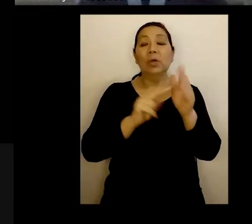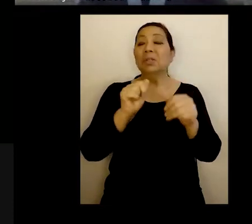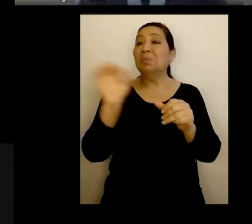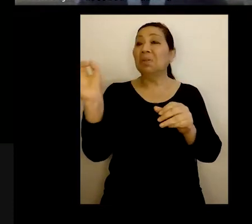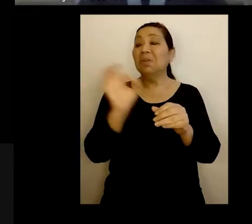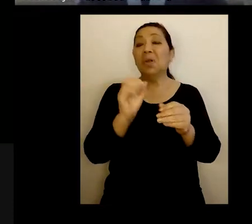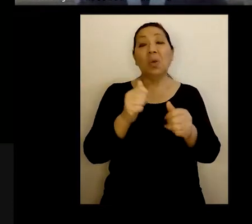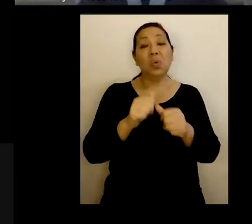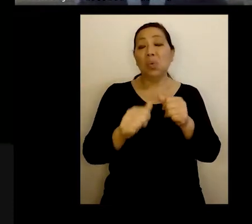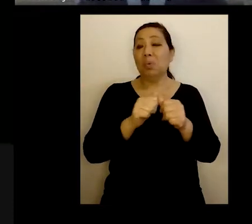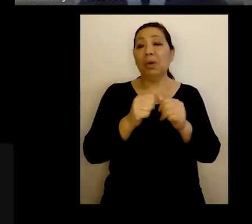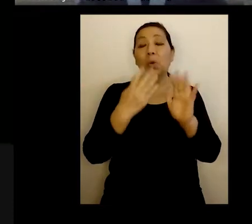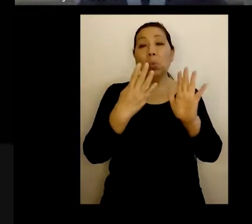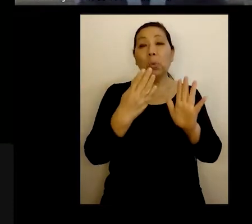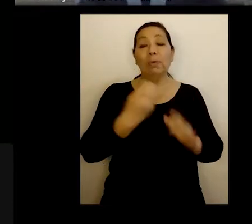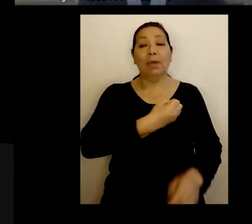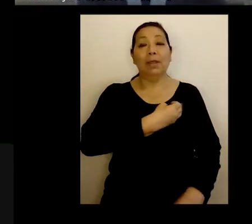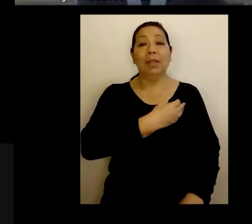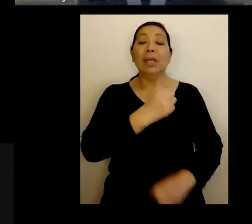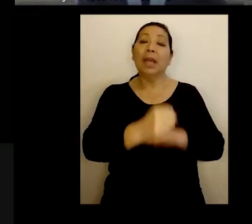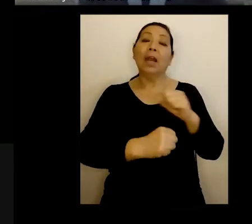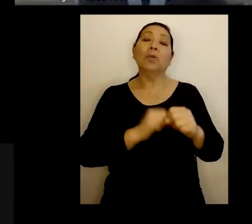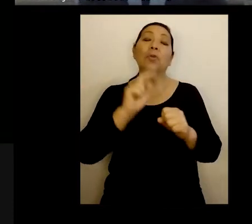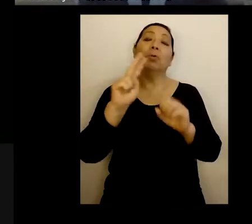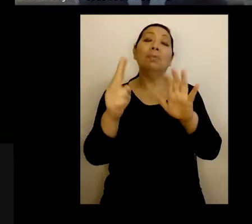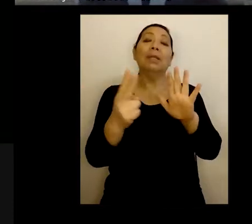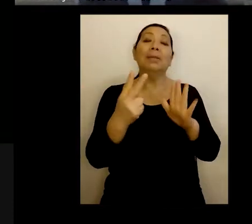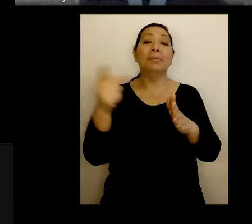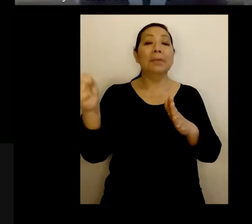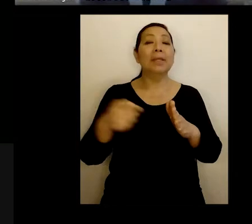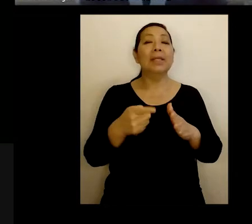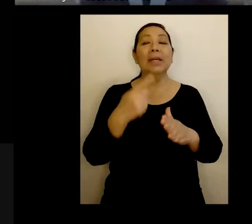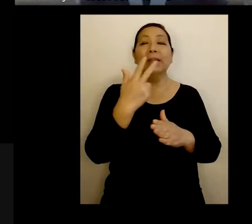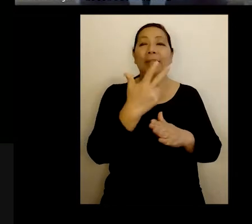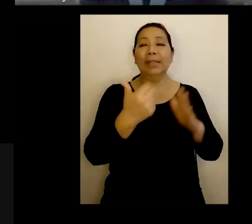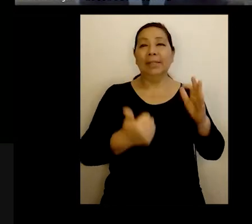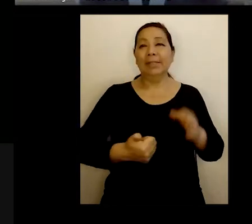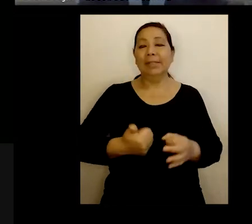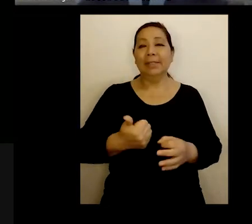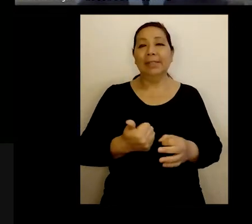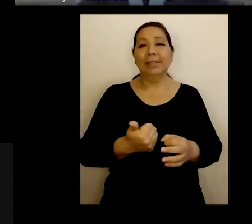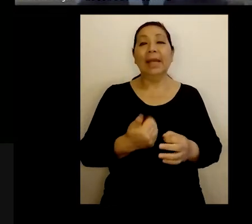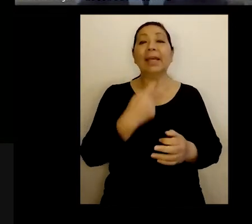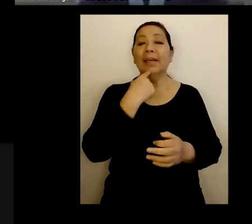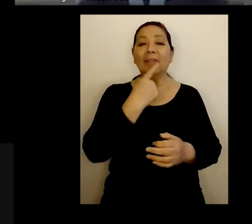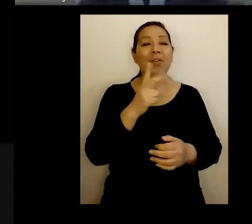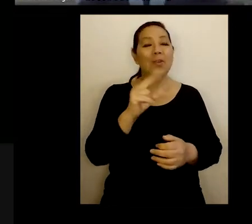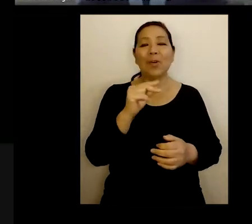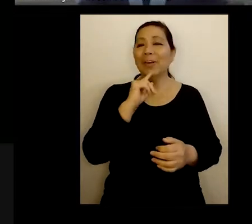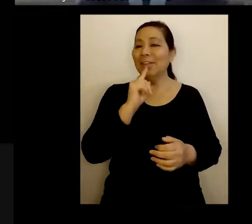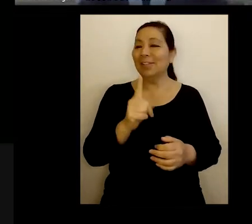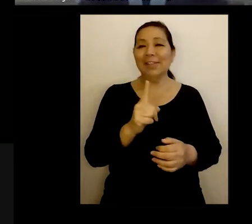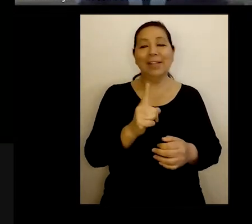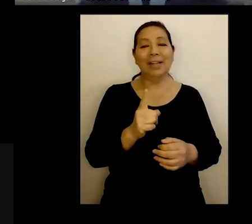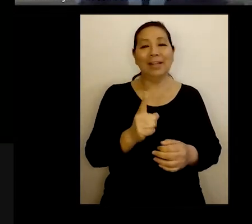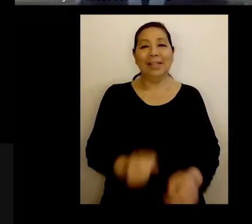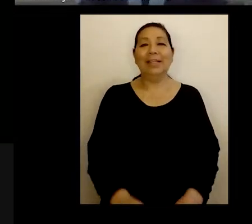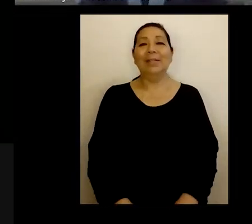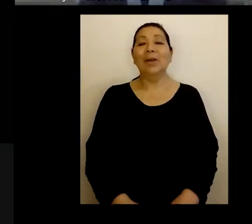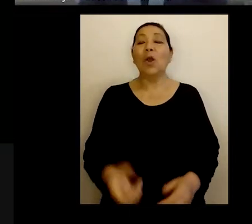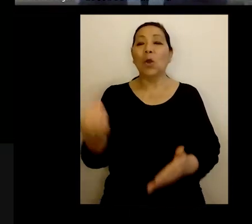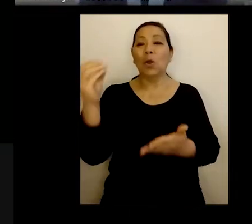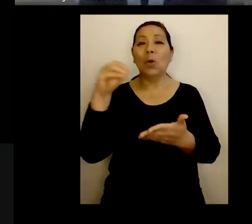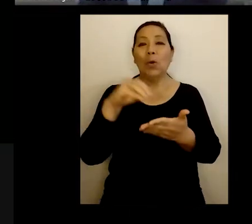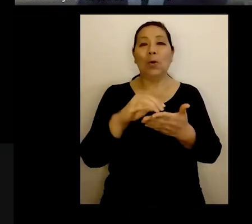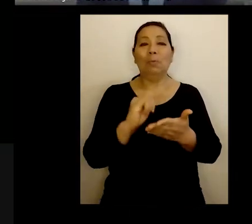número de fecha 9 de mayo del 2017, emitida por el 36 Juzgado Penal de Lima, que declara infundada el habeas